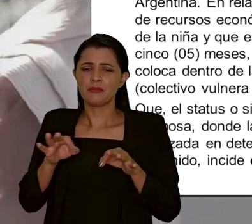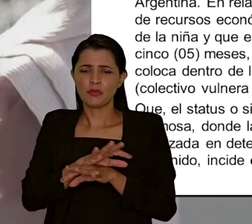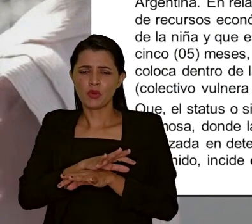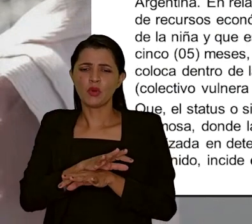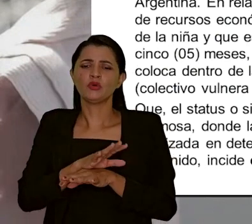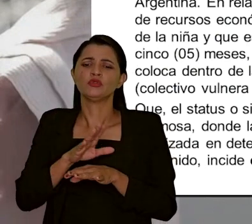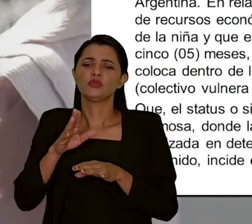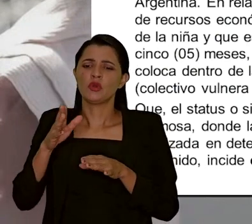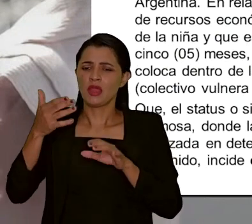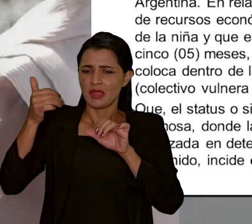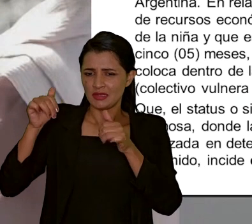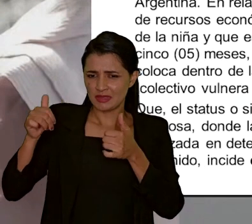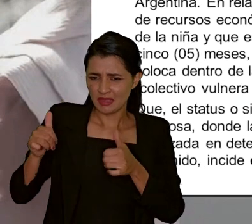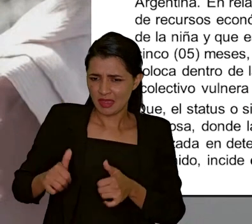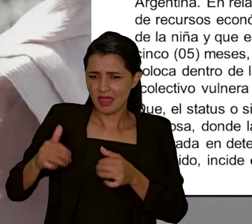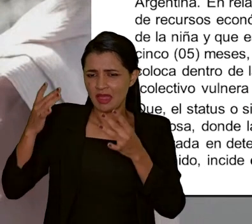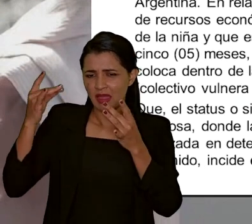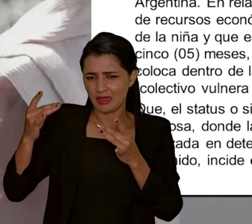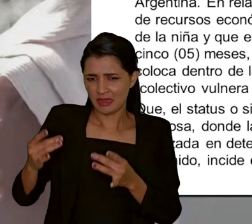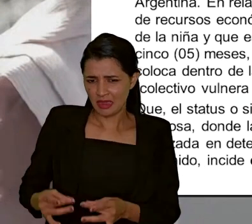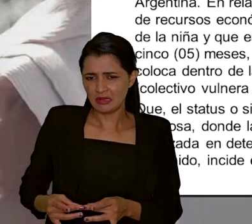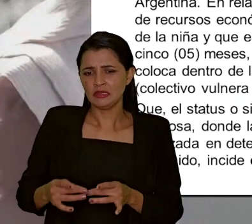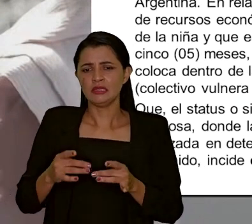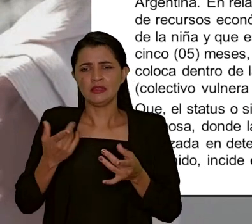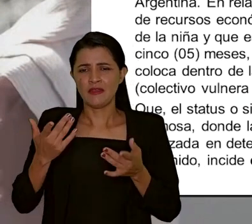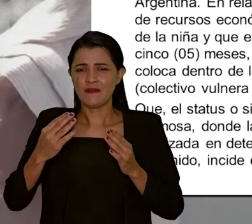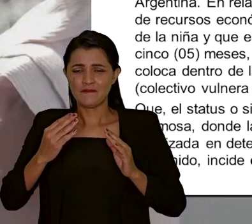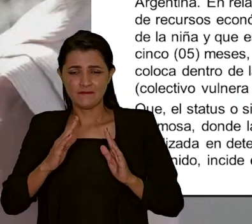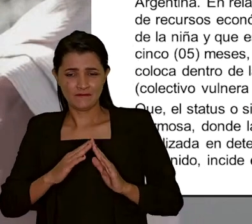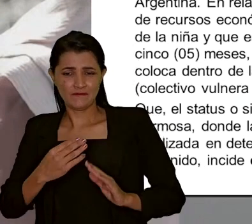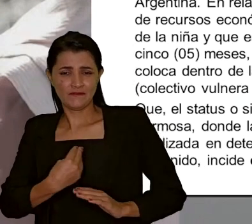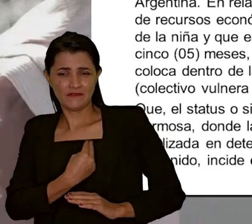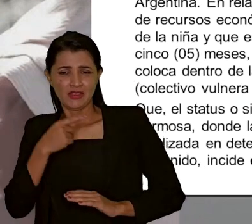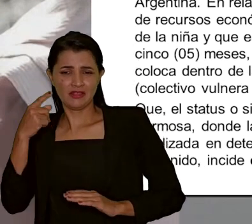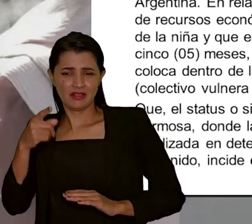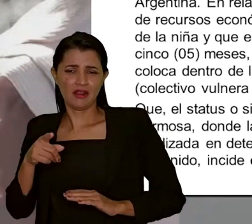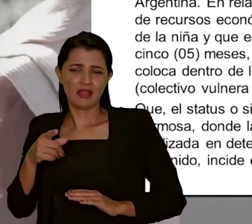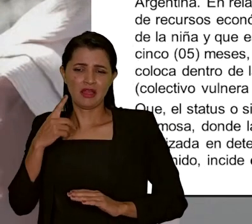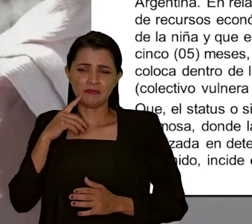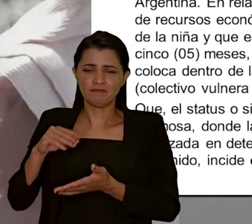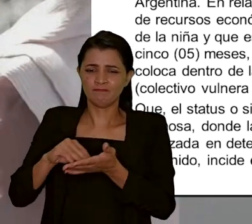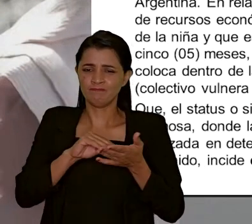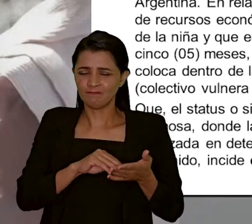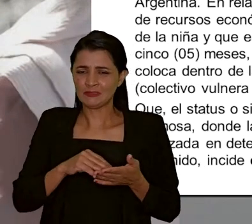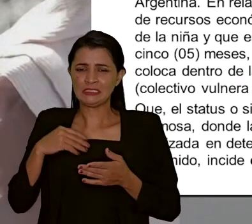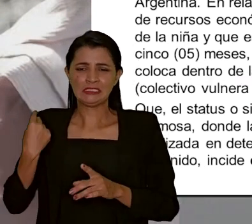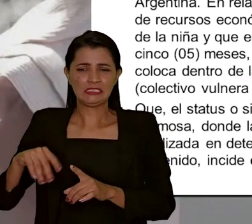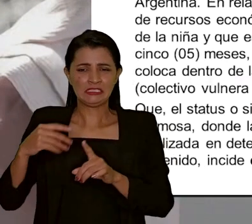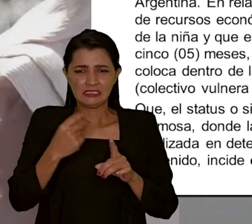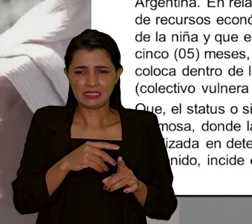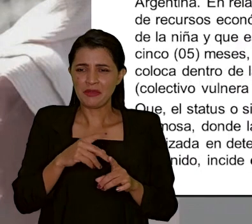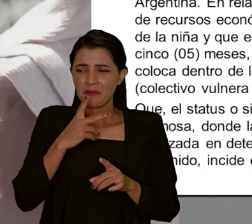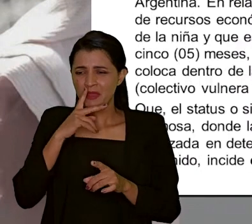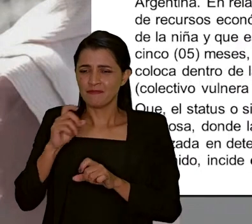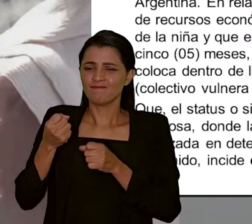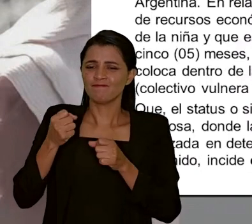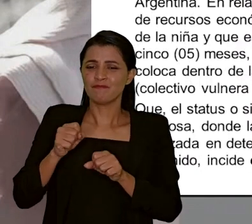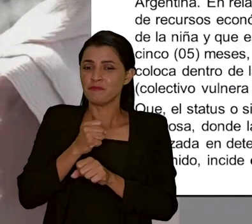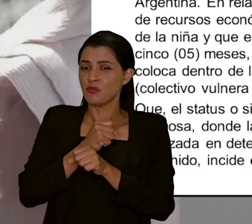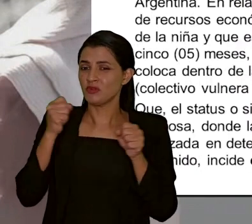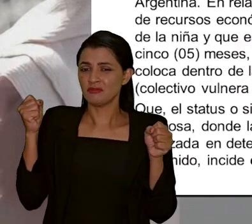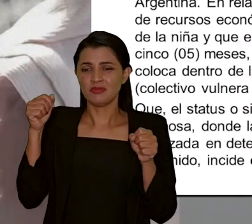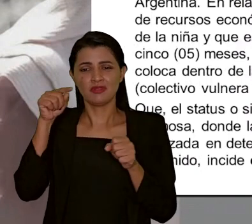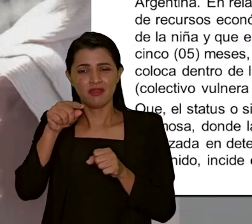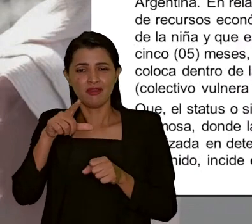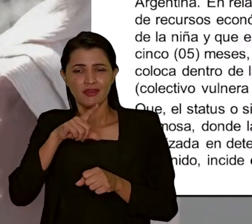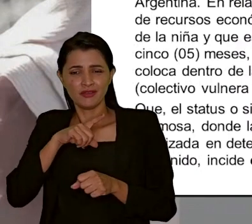la situación sanitaria en las distintas provincias a raíz de COVID, sostiene la imposibilidad de determinar claramente